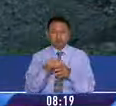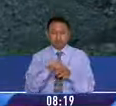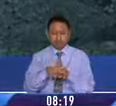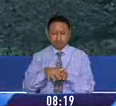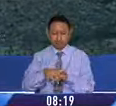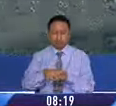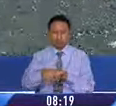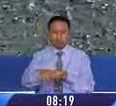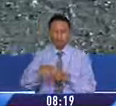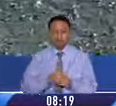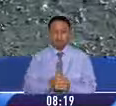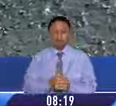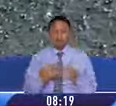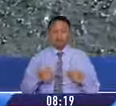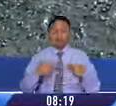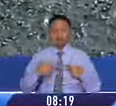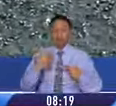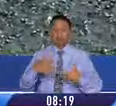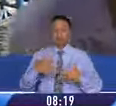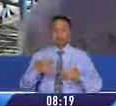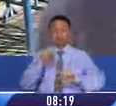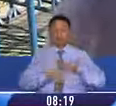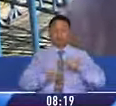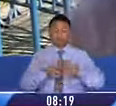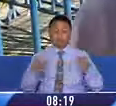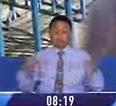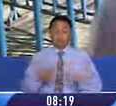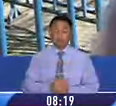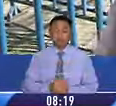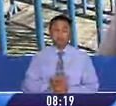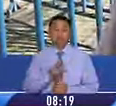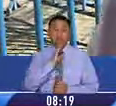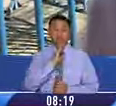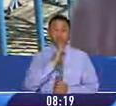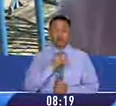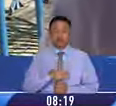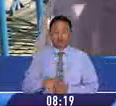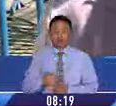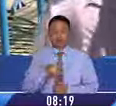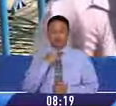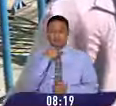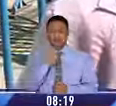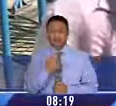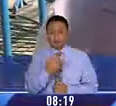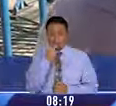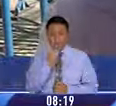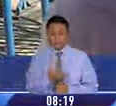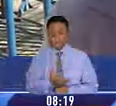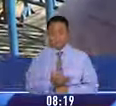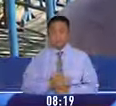noche y cada vez el daño aumenta. El desperdicio de agua, eso está feo, mire cómo está.